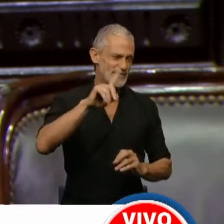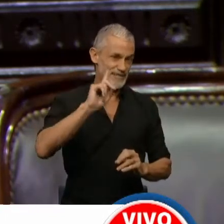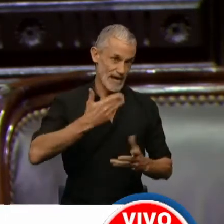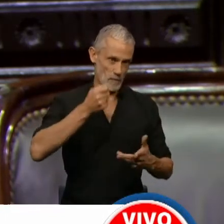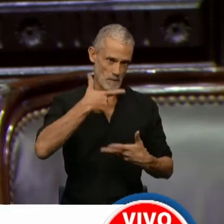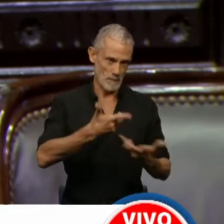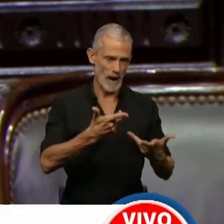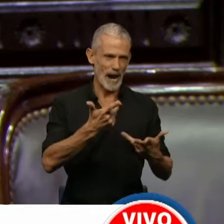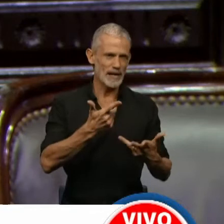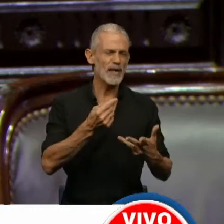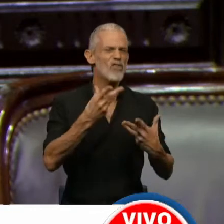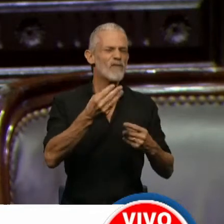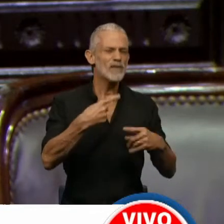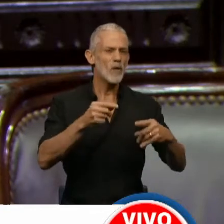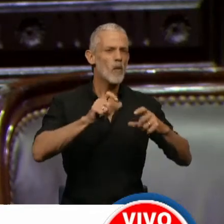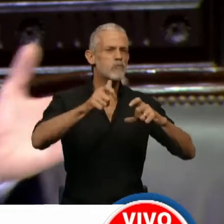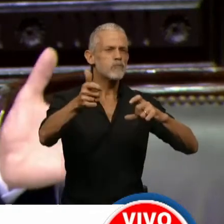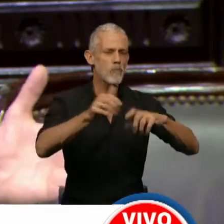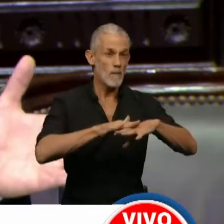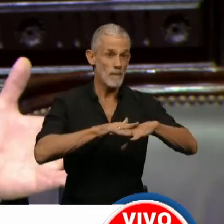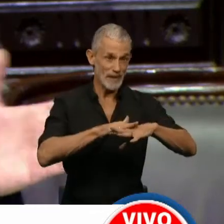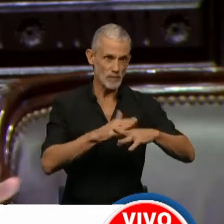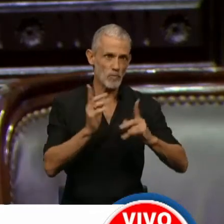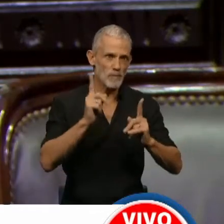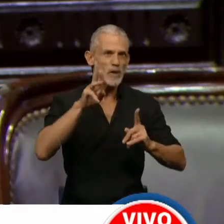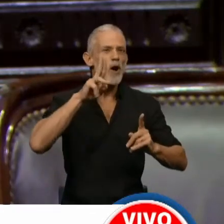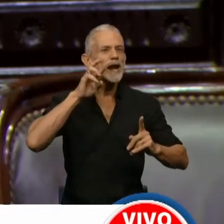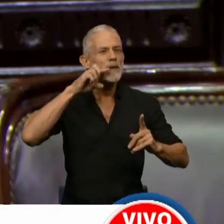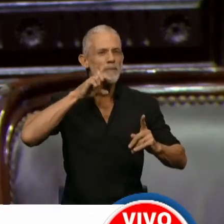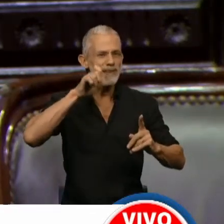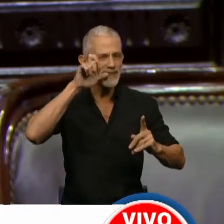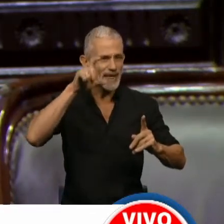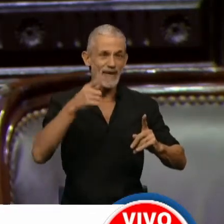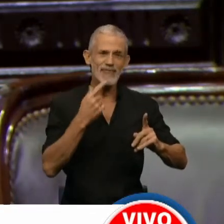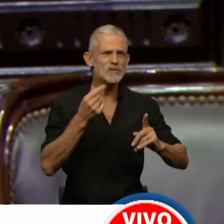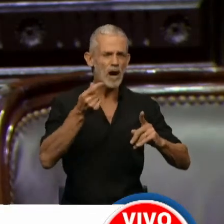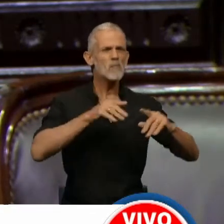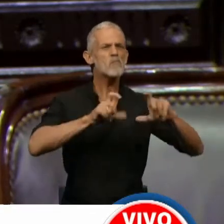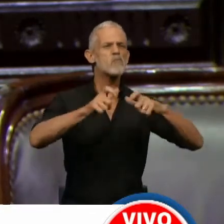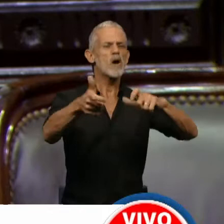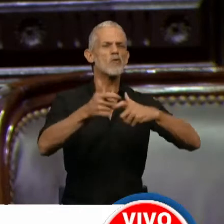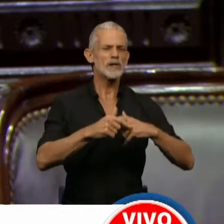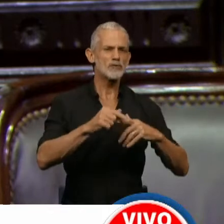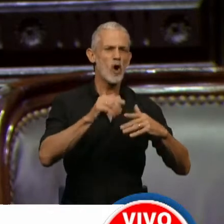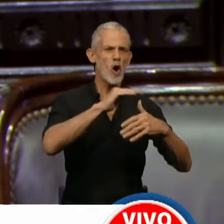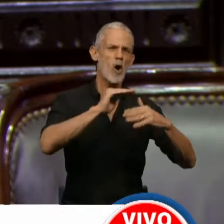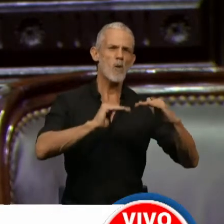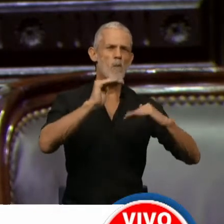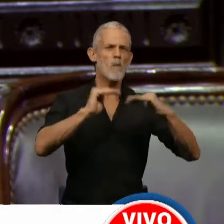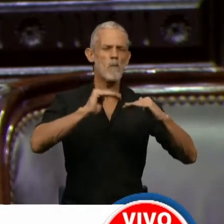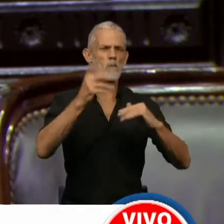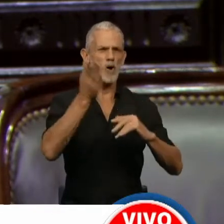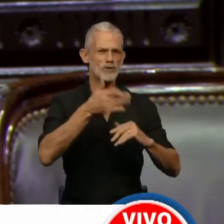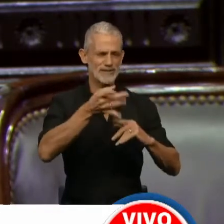defendiendo el indicador de que actualizaba los mínimos, que casualmente era el RIPTE, decía: le dimos movilidad automática a las escalas y el mínimo no